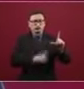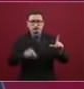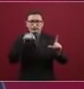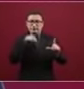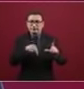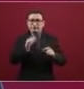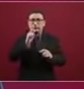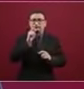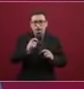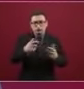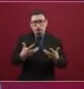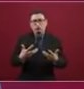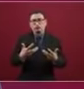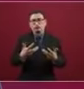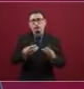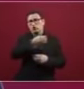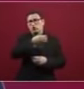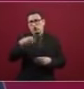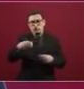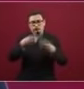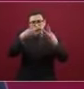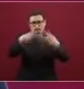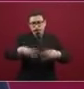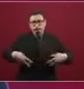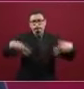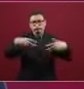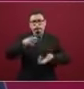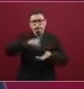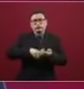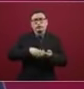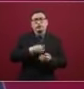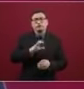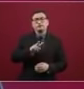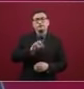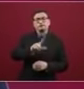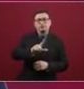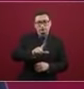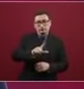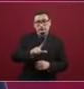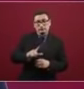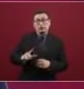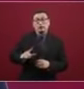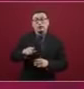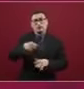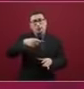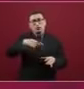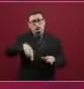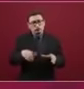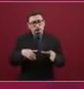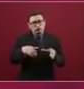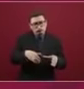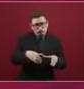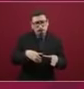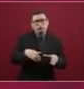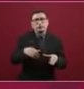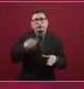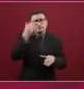estructura civil. Entonces se va a desvincular, aunque van a permanecer con sus